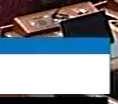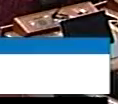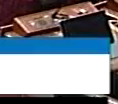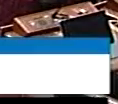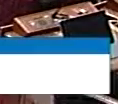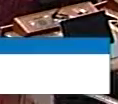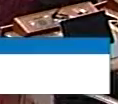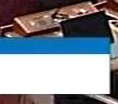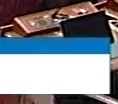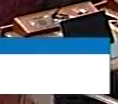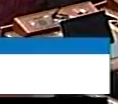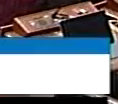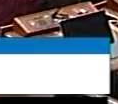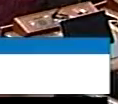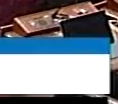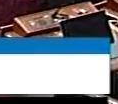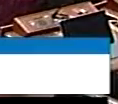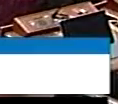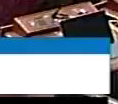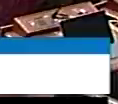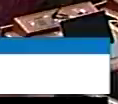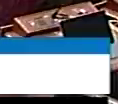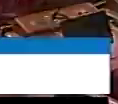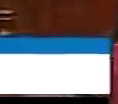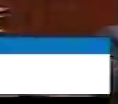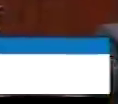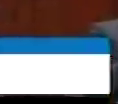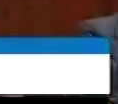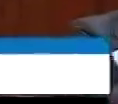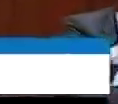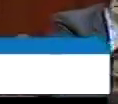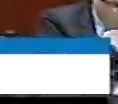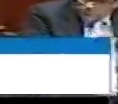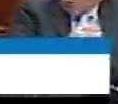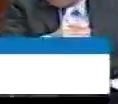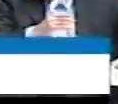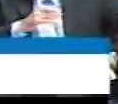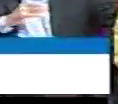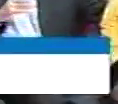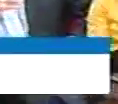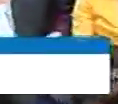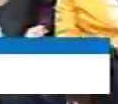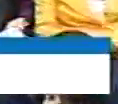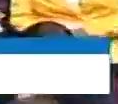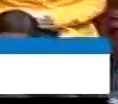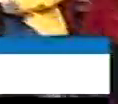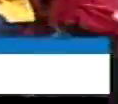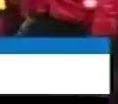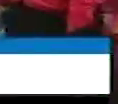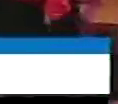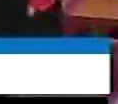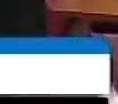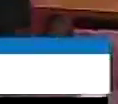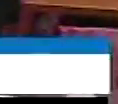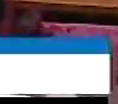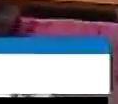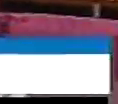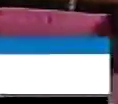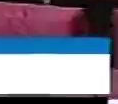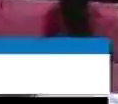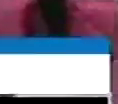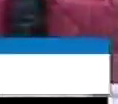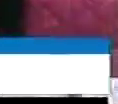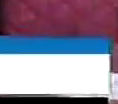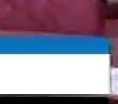Bien, entonces nosotros seguimos, les recordamos que para conocer más de las actividades